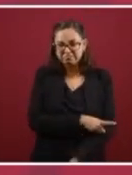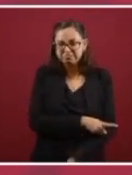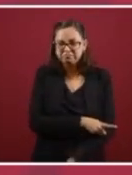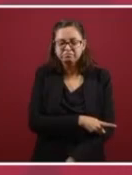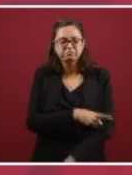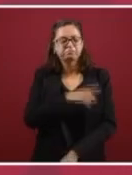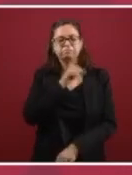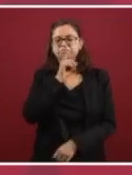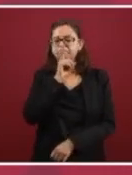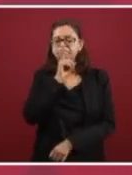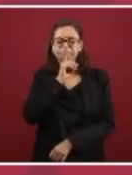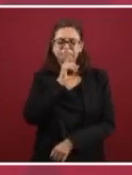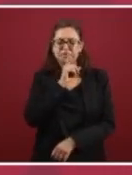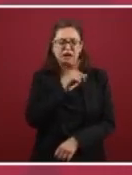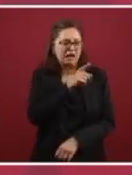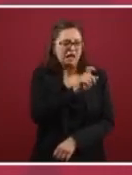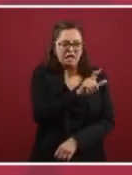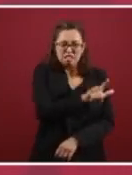de nadie,